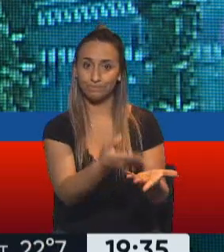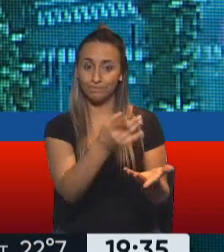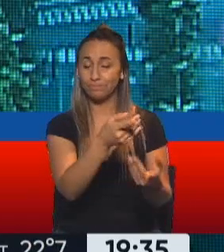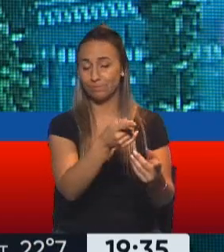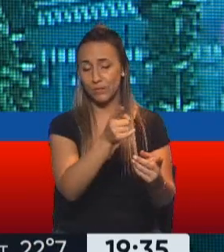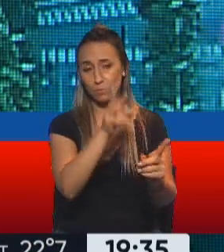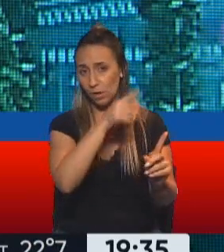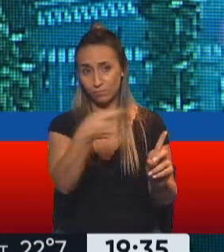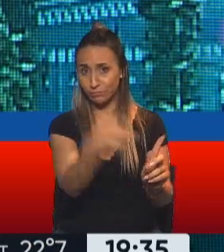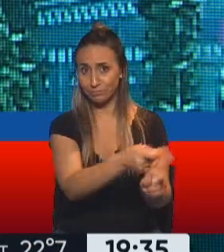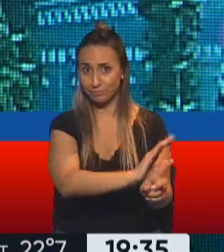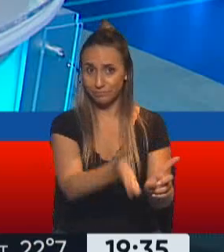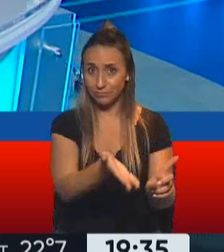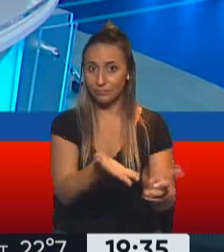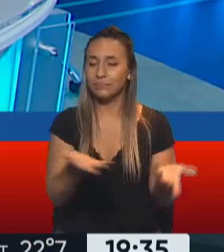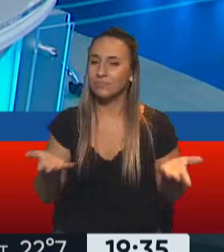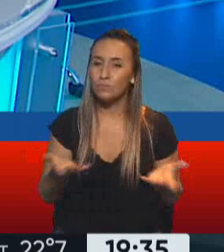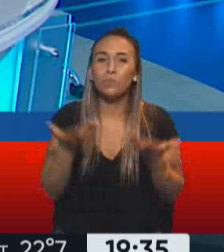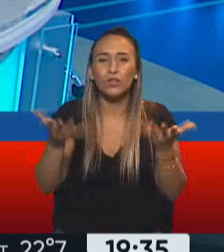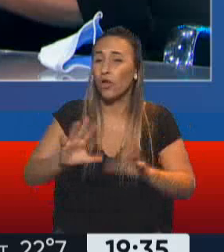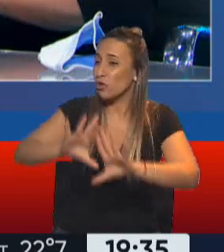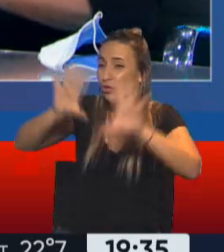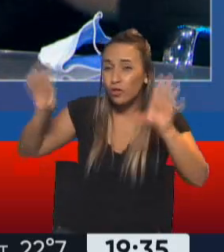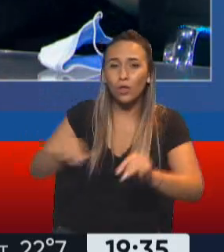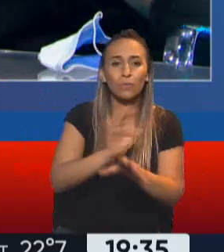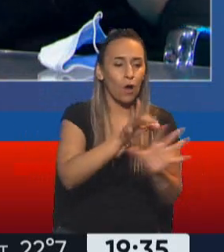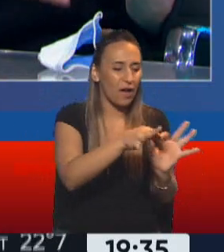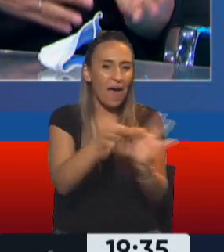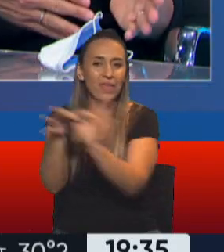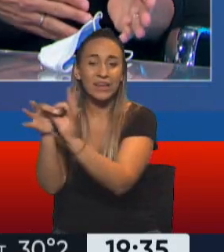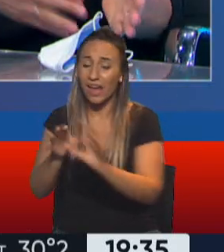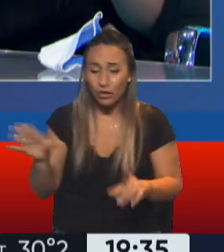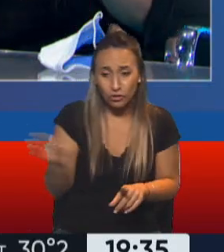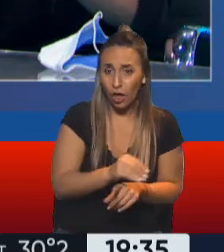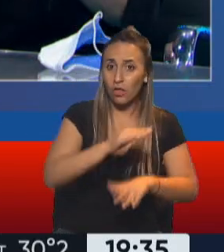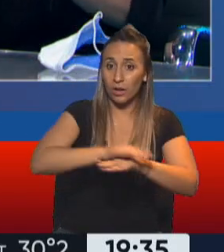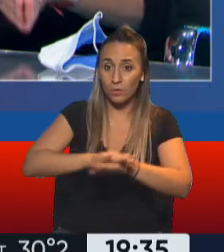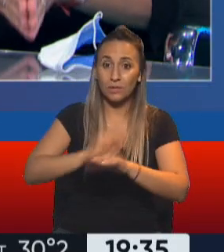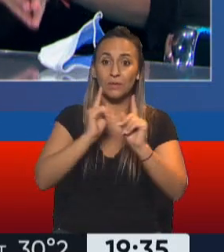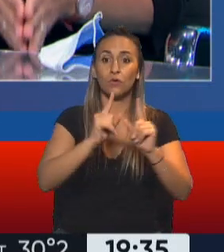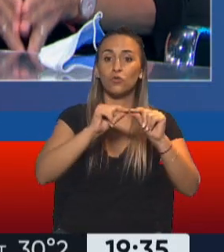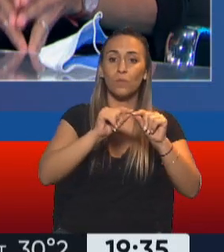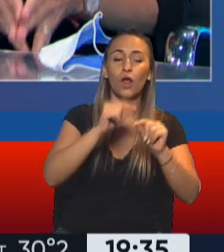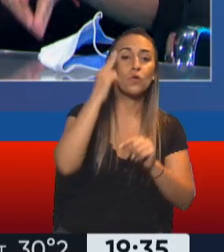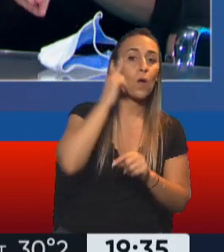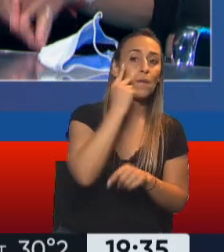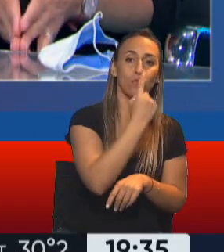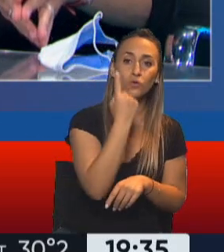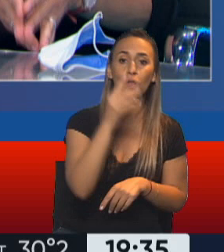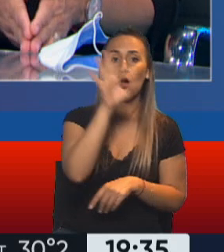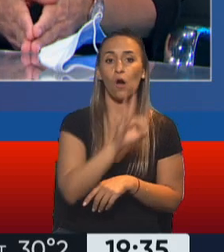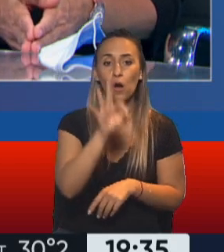femicidio. Quiere decir que desde quien atiende un teléfono, un 911 o la línea 144, que está las 24 horas,